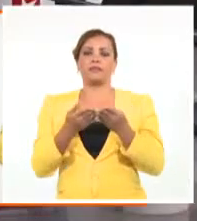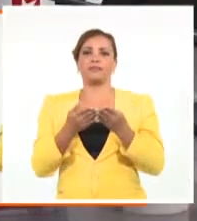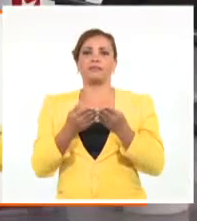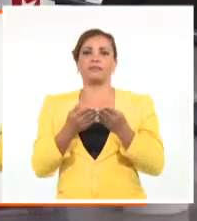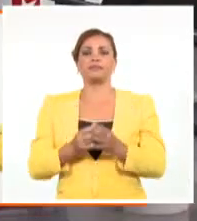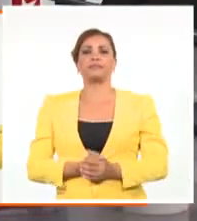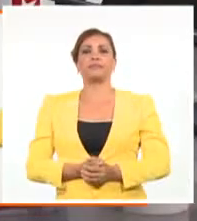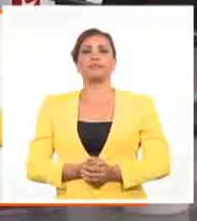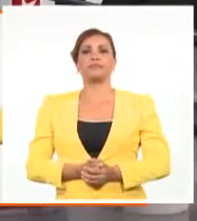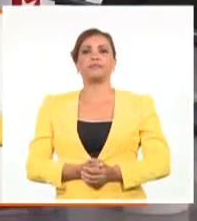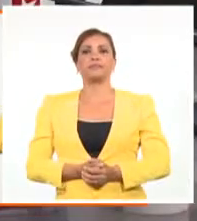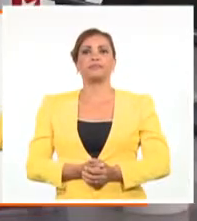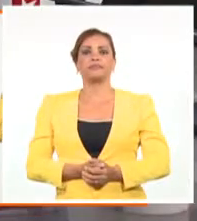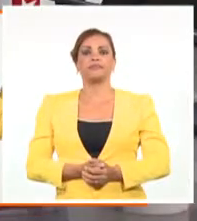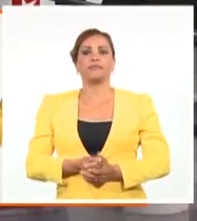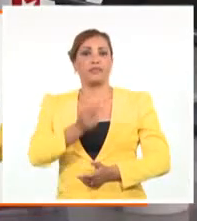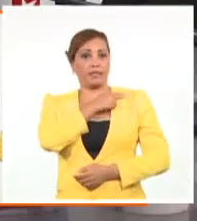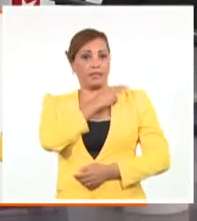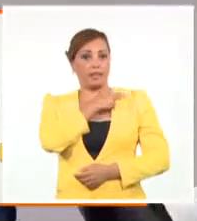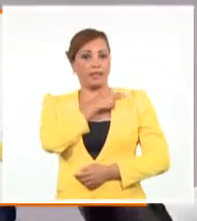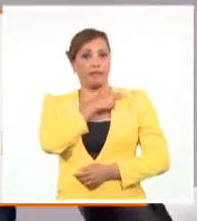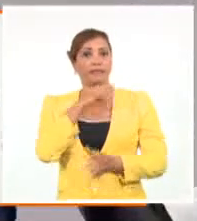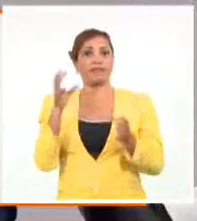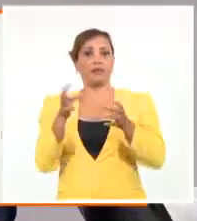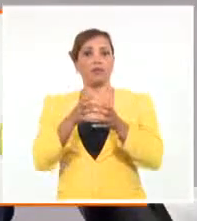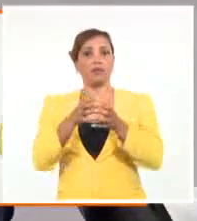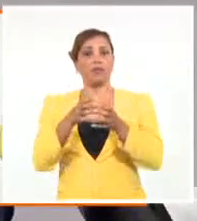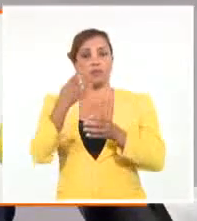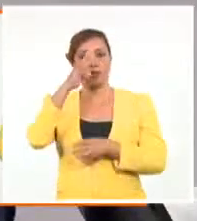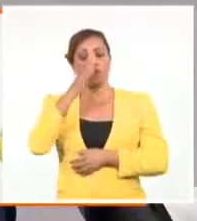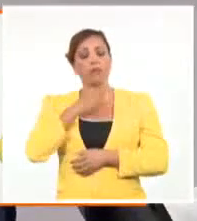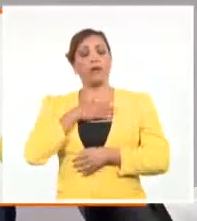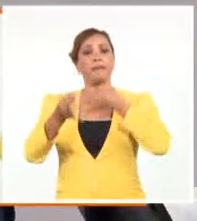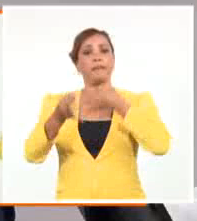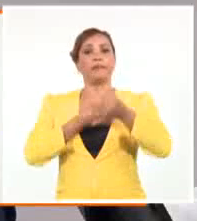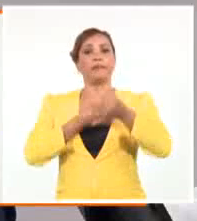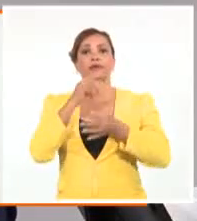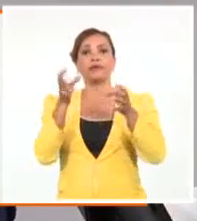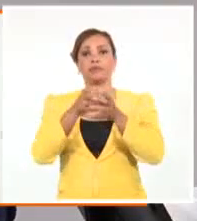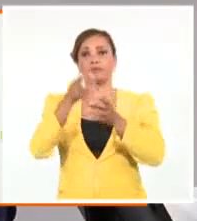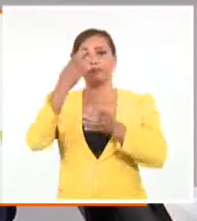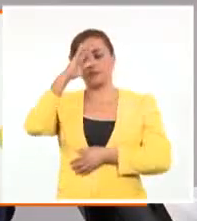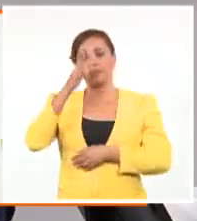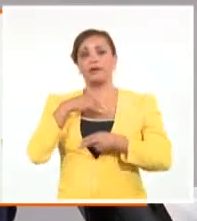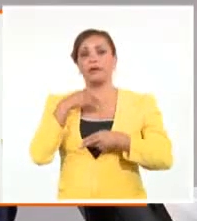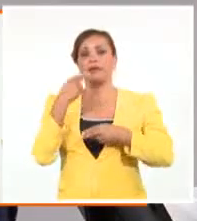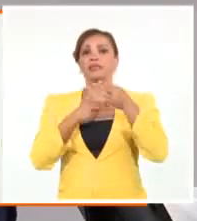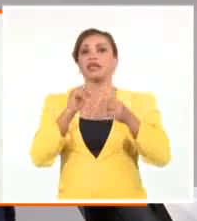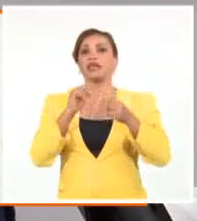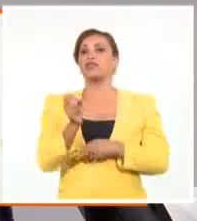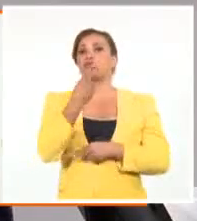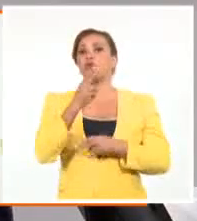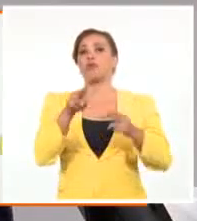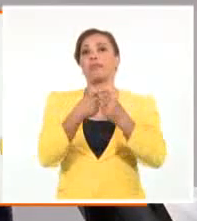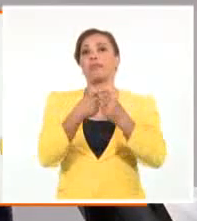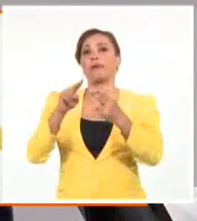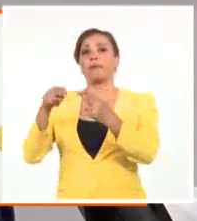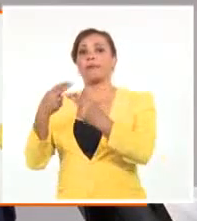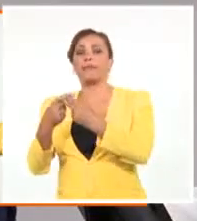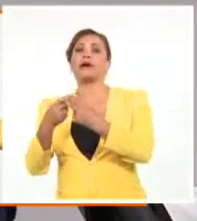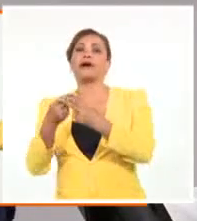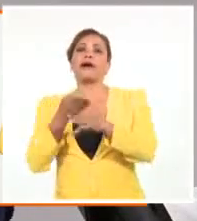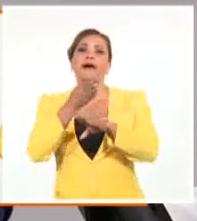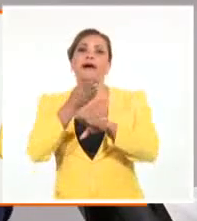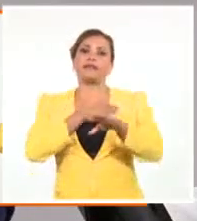Caribe. El titular de la Federación Cubana informó que el equipo Cuba que asistirá al Clásico efectuará 2 topes de preparación ante el elenco de